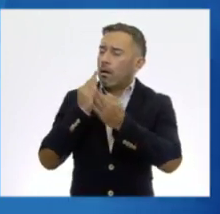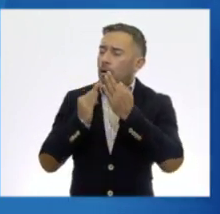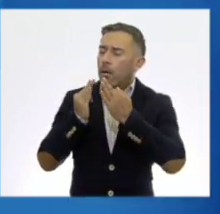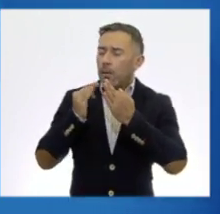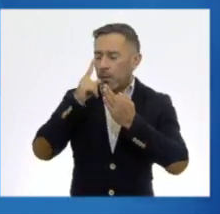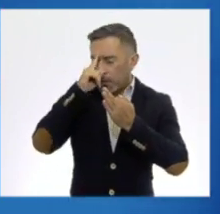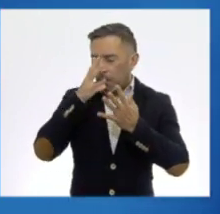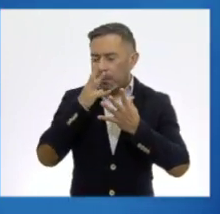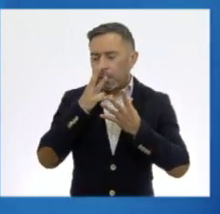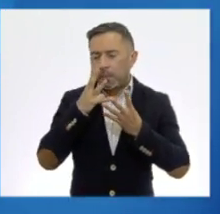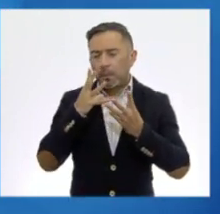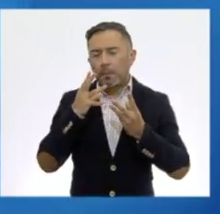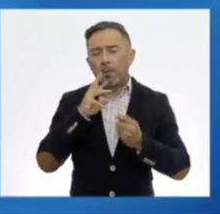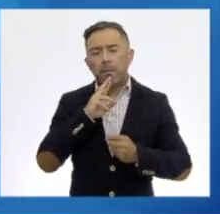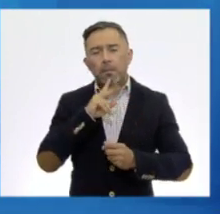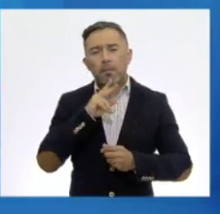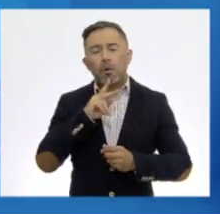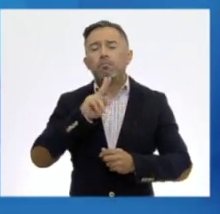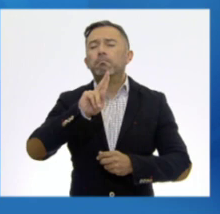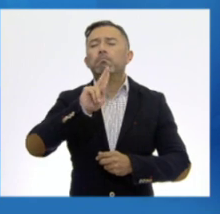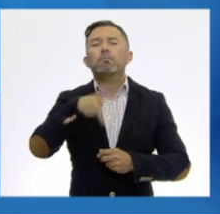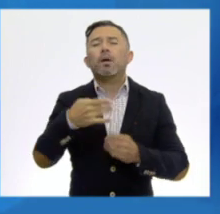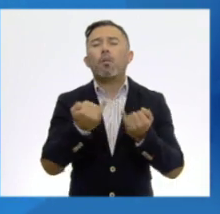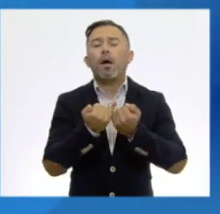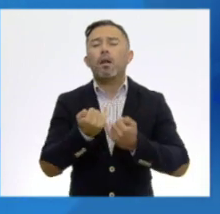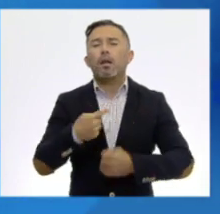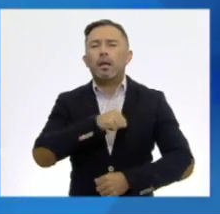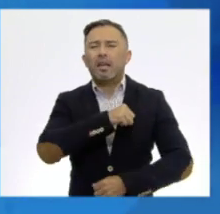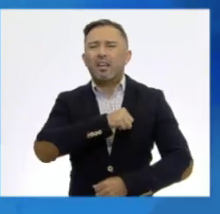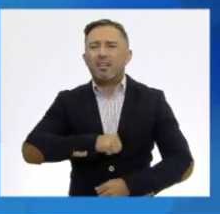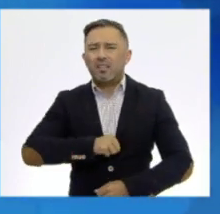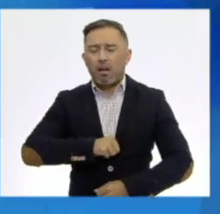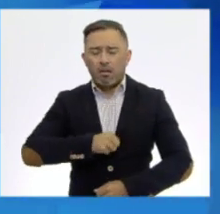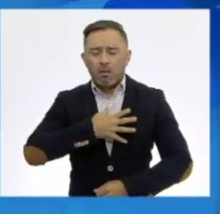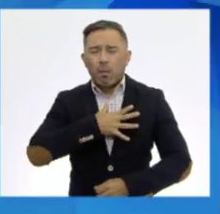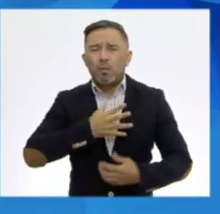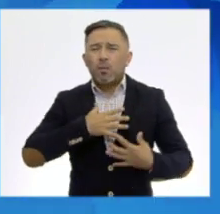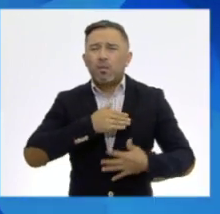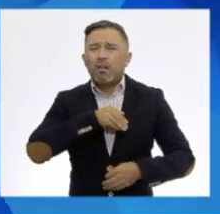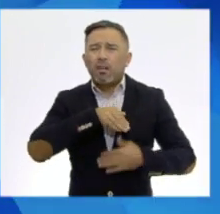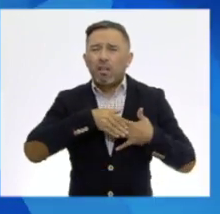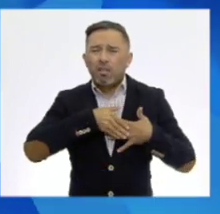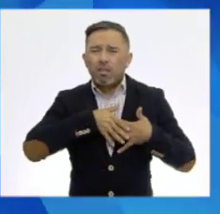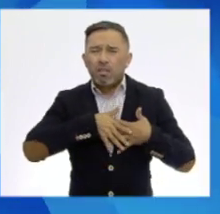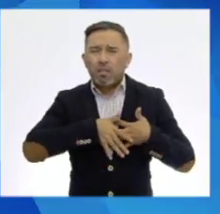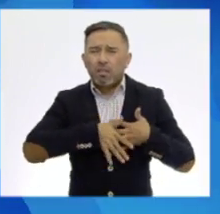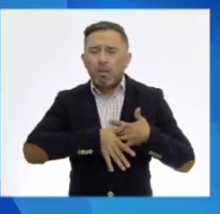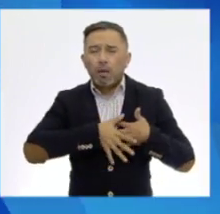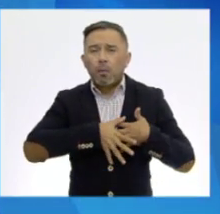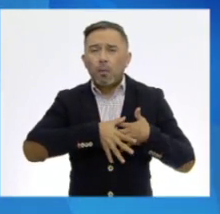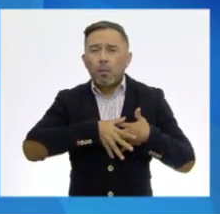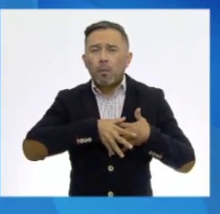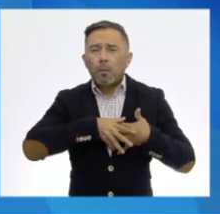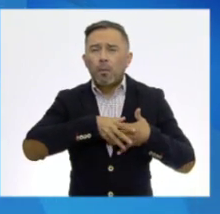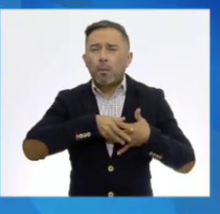como una herida que aún está cicatrizando y que duele un poco al tocarla.